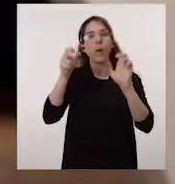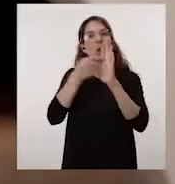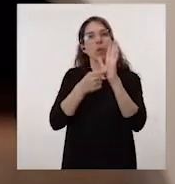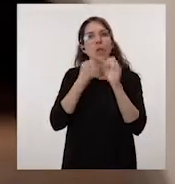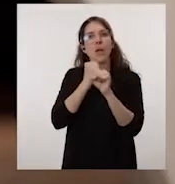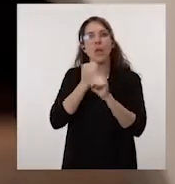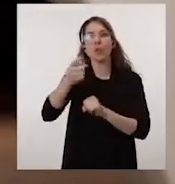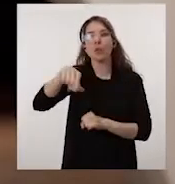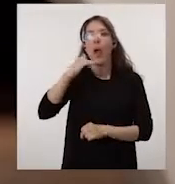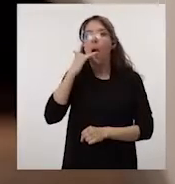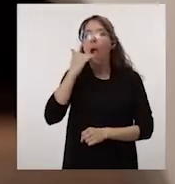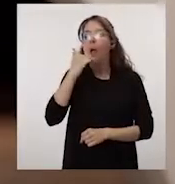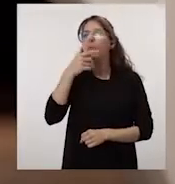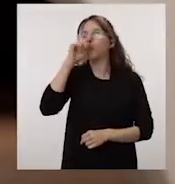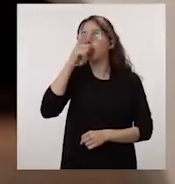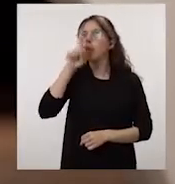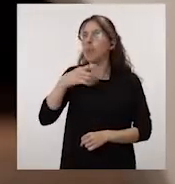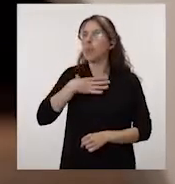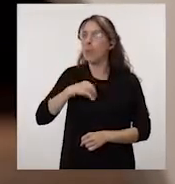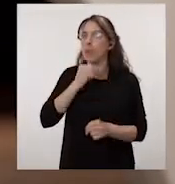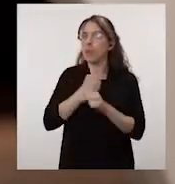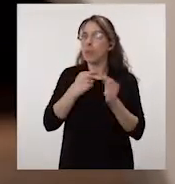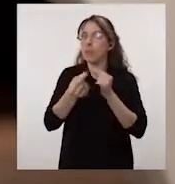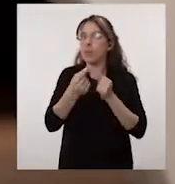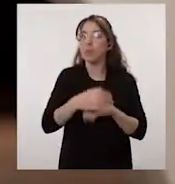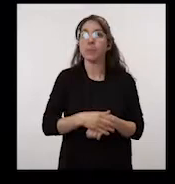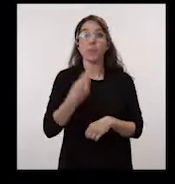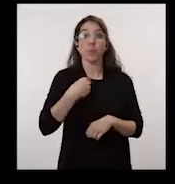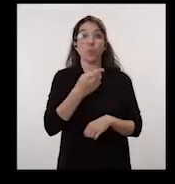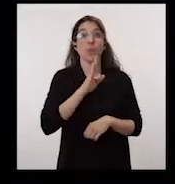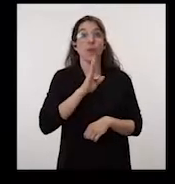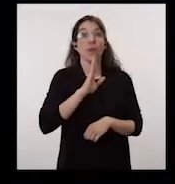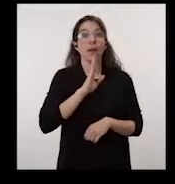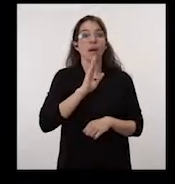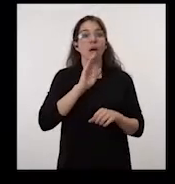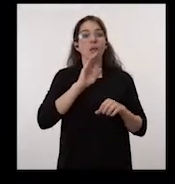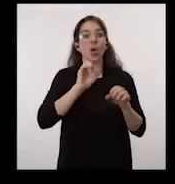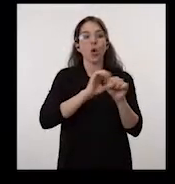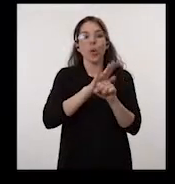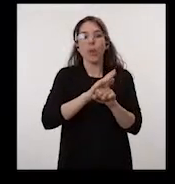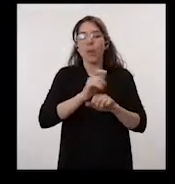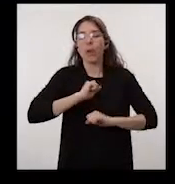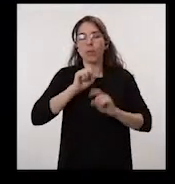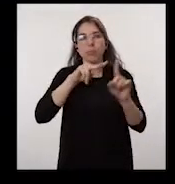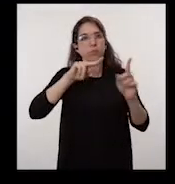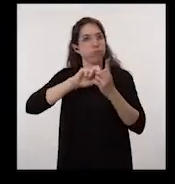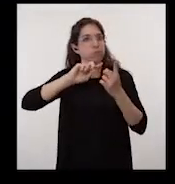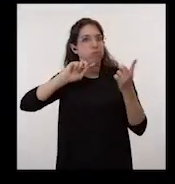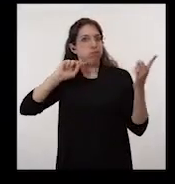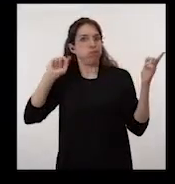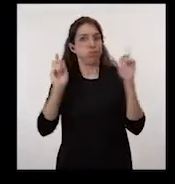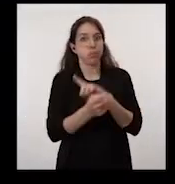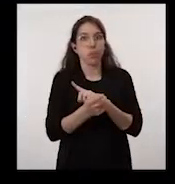laborales es algo que contempla el teletrabajo dices la cob y realmente pues nos ha cambiado la perspectiva